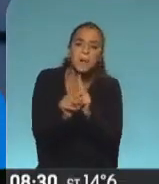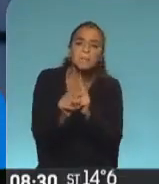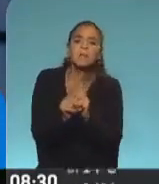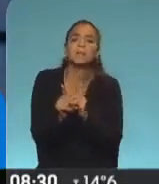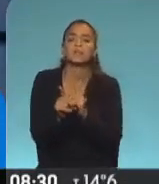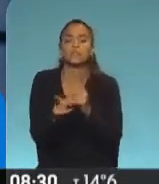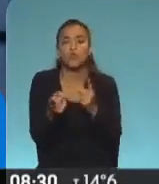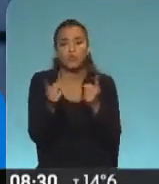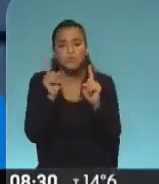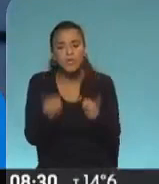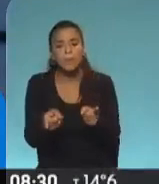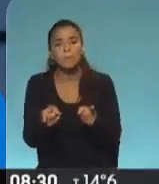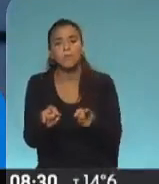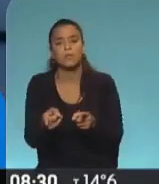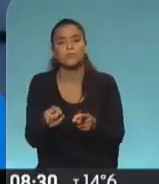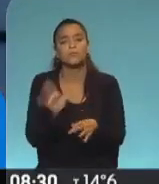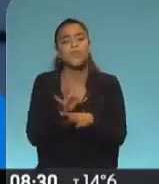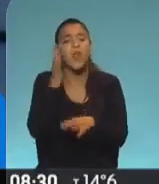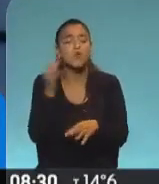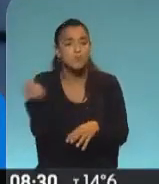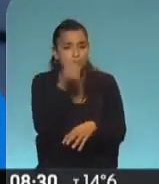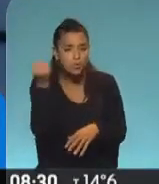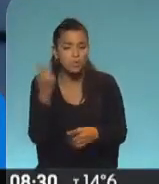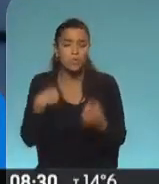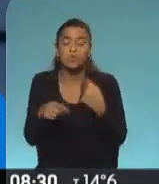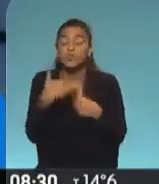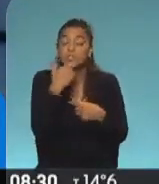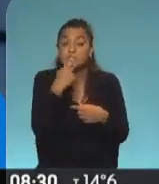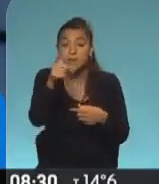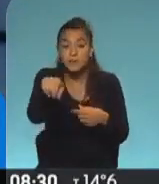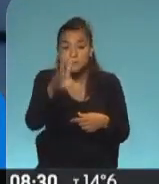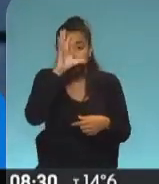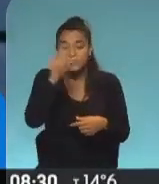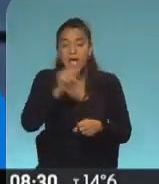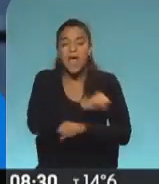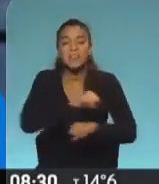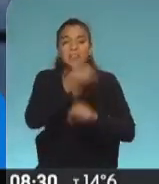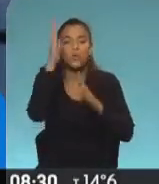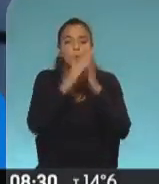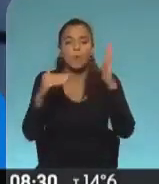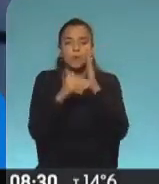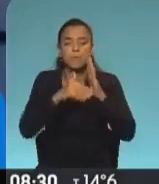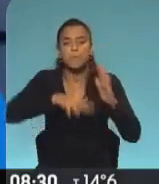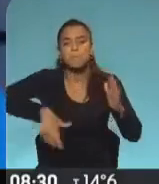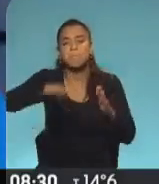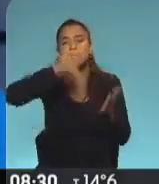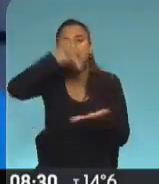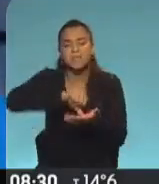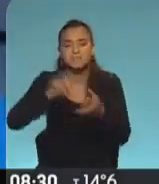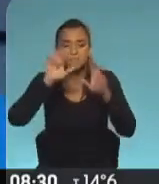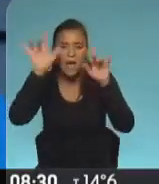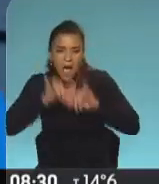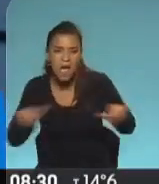tuvo mucha cercanía y también con un hito muy importante cuando, no sé si se acuerdan, hubo un atentado muy importante en Nueva Zelanda, un país muy pacífico donde debe